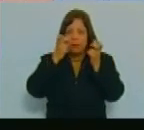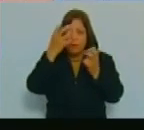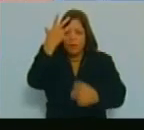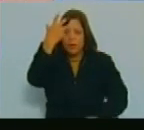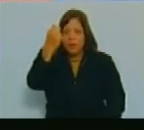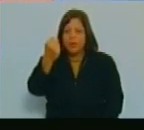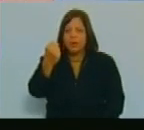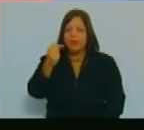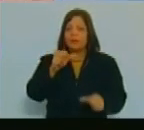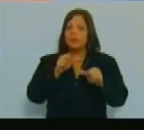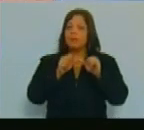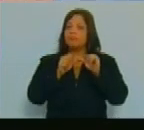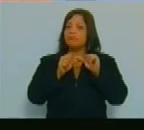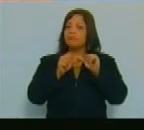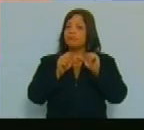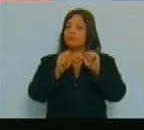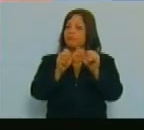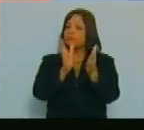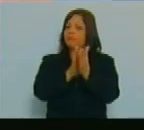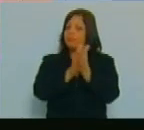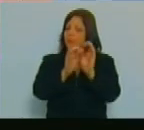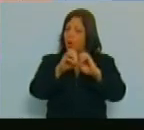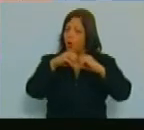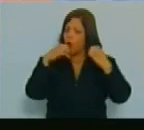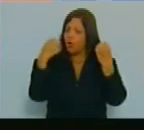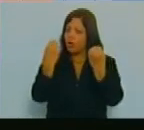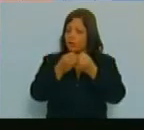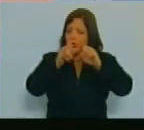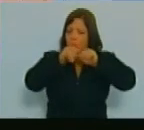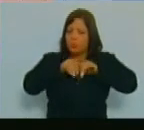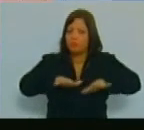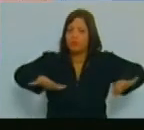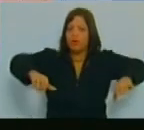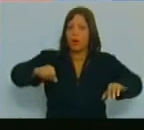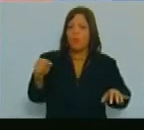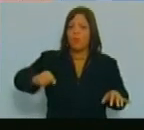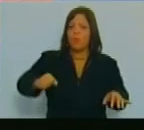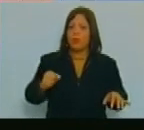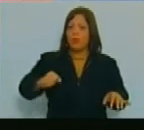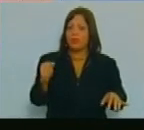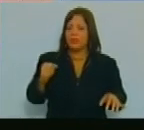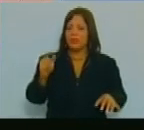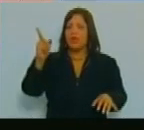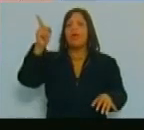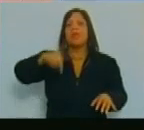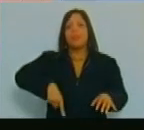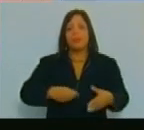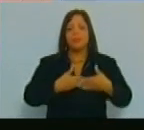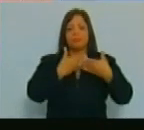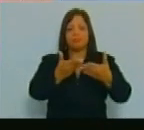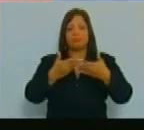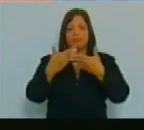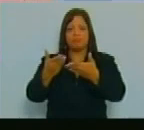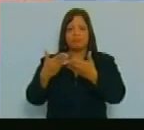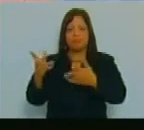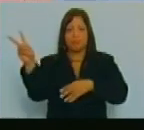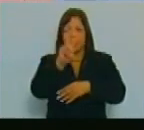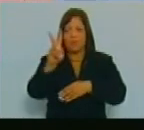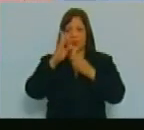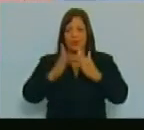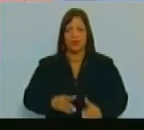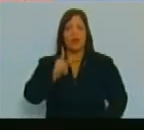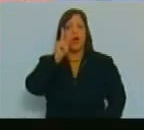mantener la organización y el despliegue de los cuerpos de policía pero también la contribución de los venezolanos